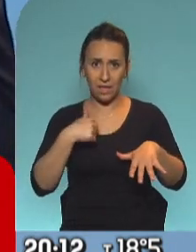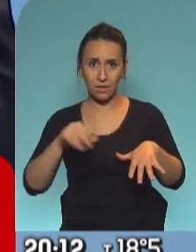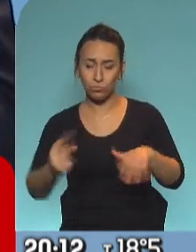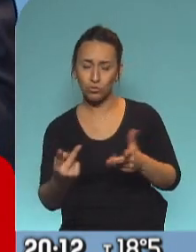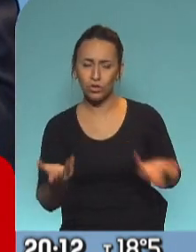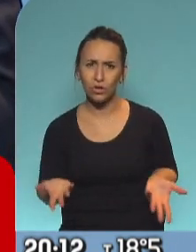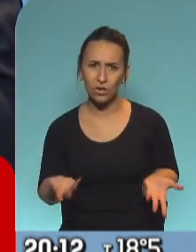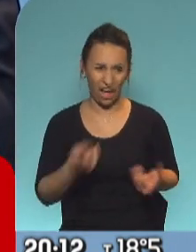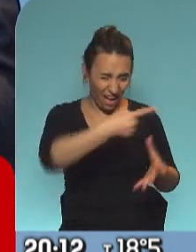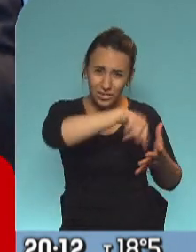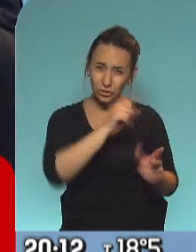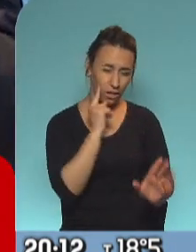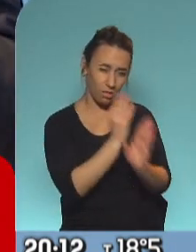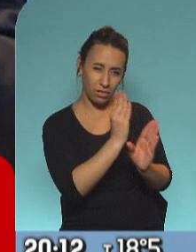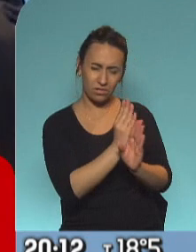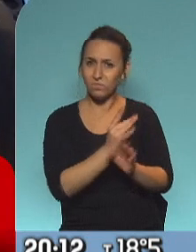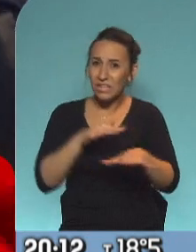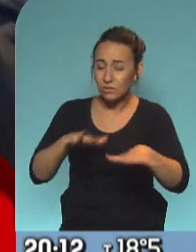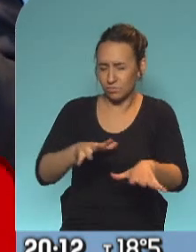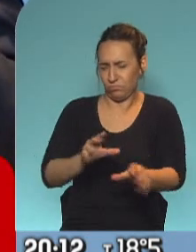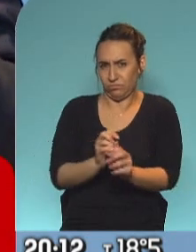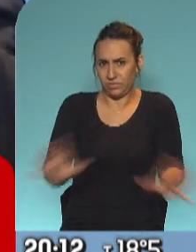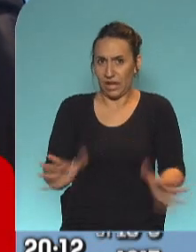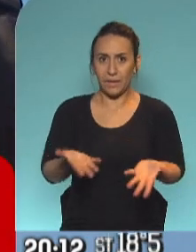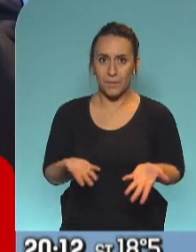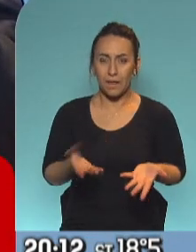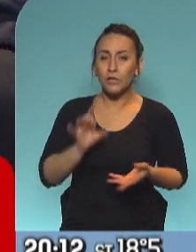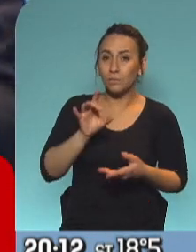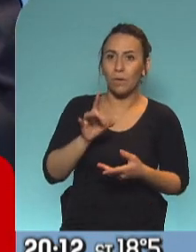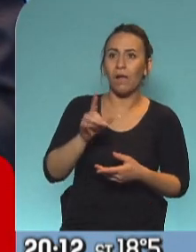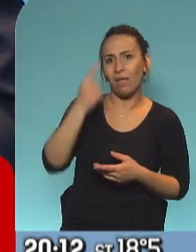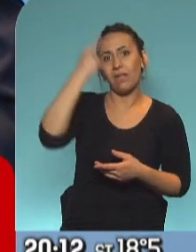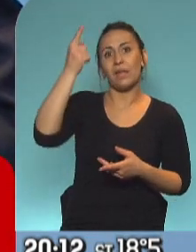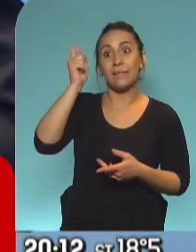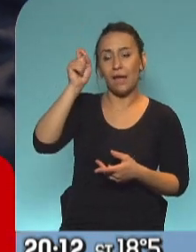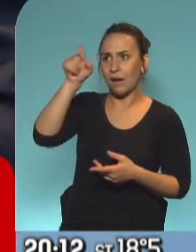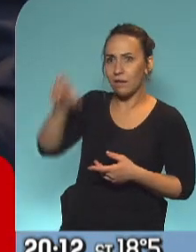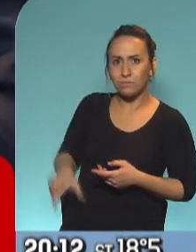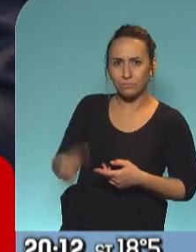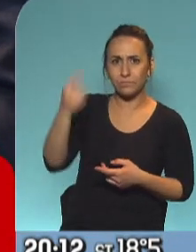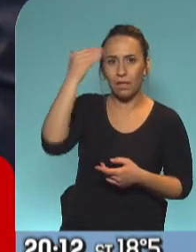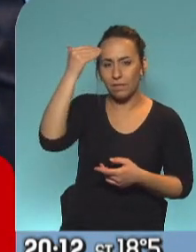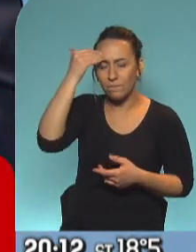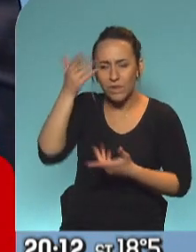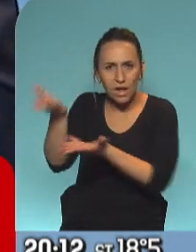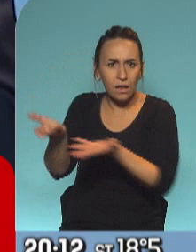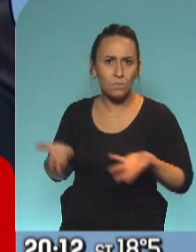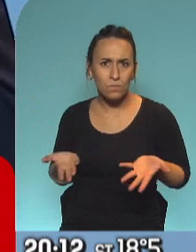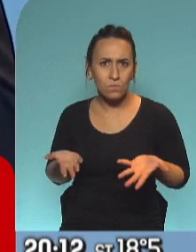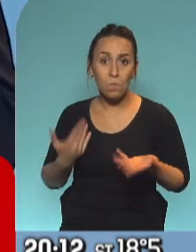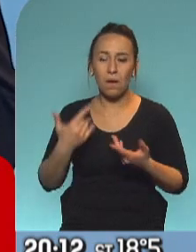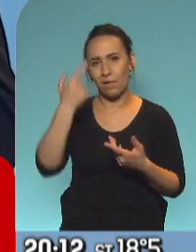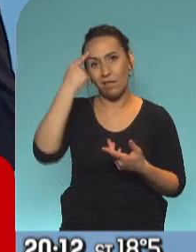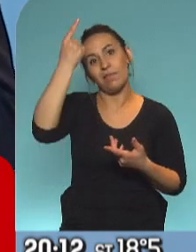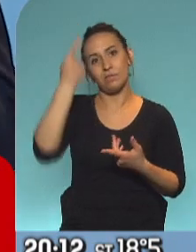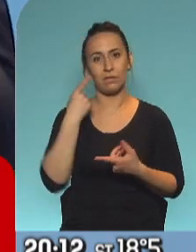un hecho aberrante. Solamente en una mente perversa puede caber una acción de esta característica.